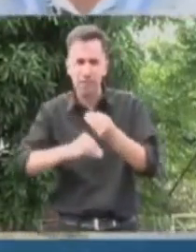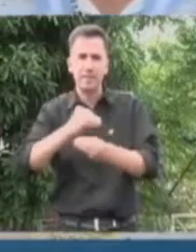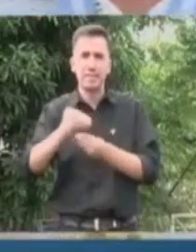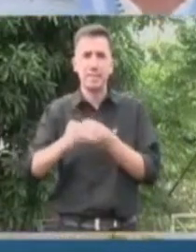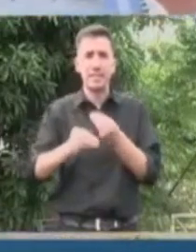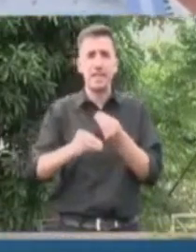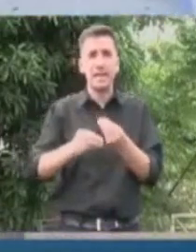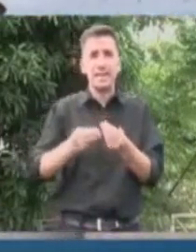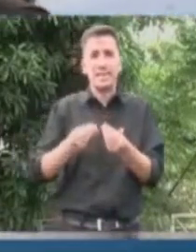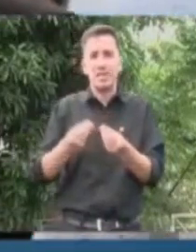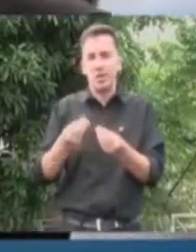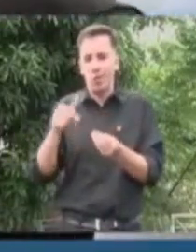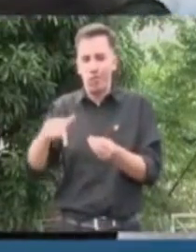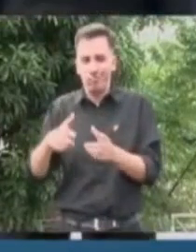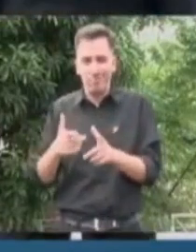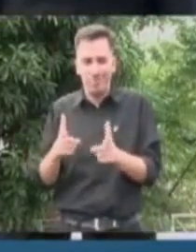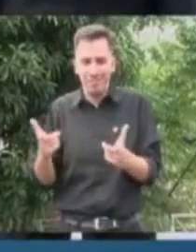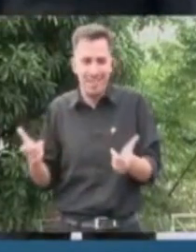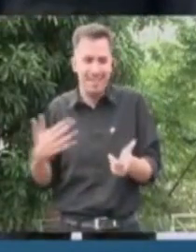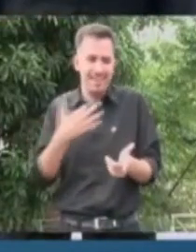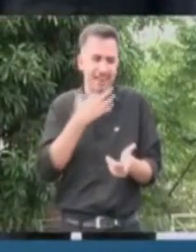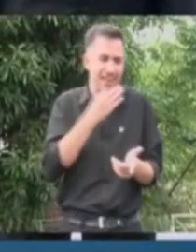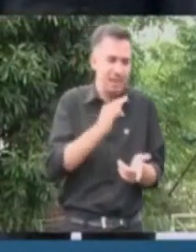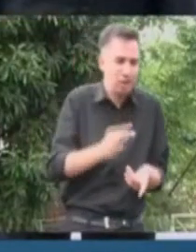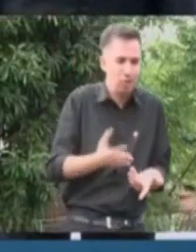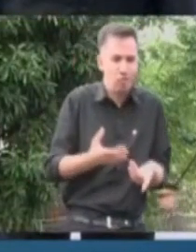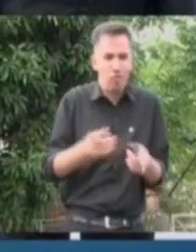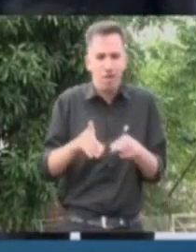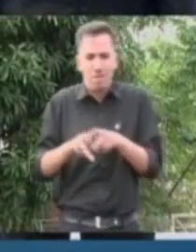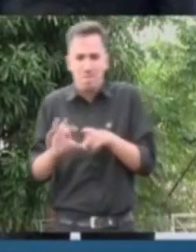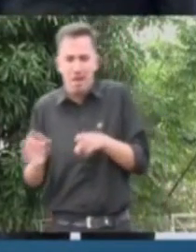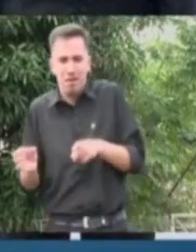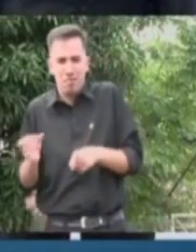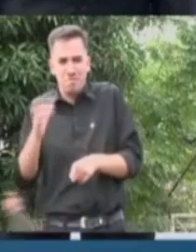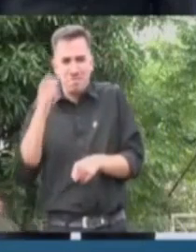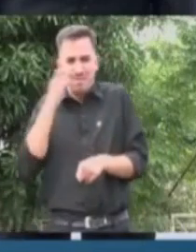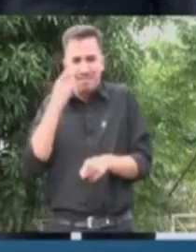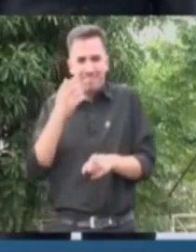sienten la ausencia de su hermano, de su hijo, de su papá,